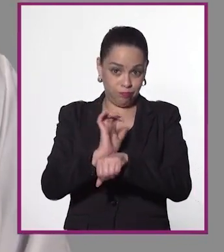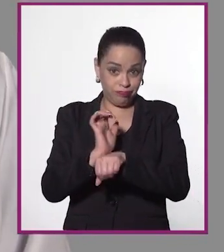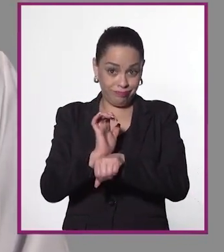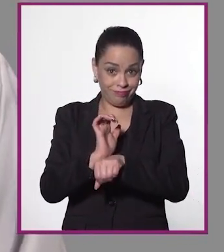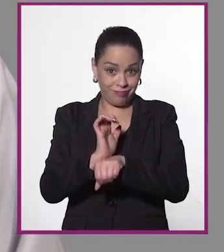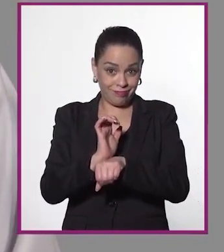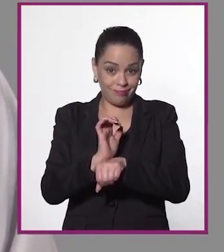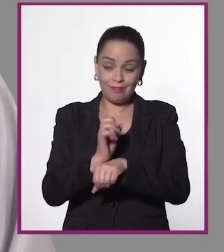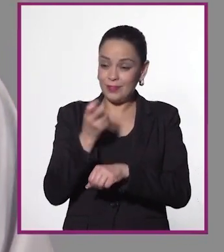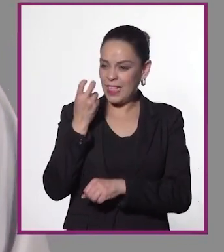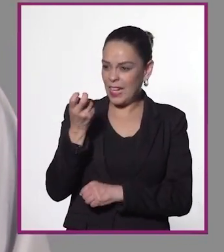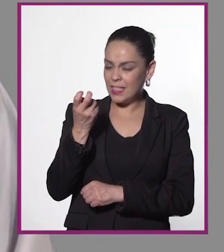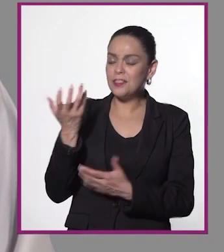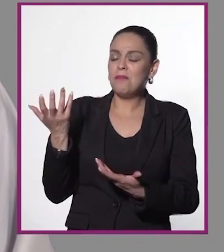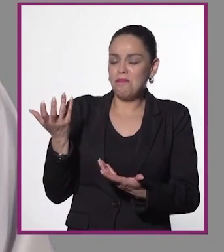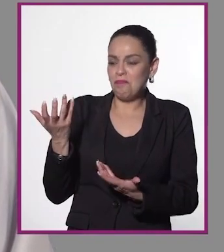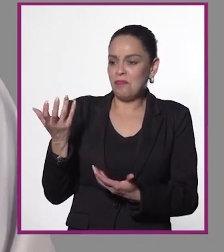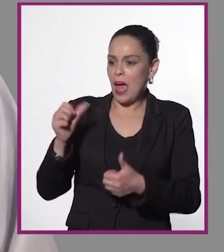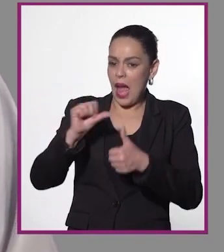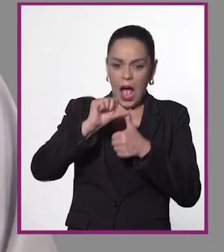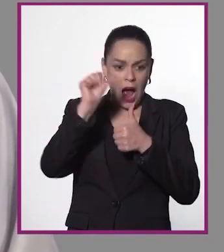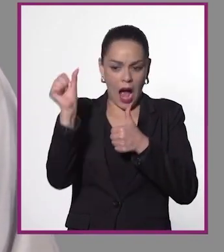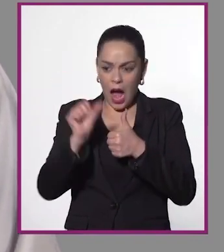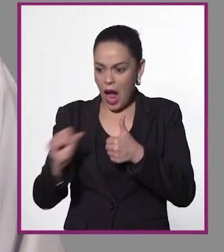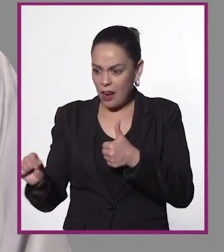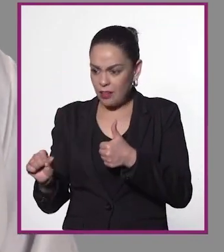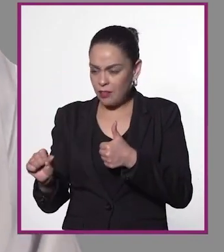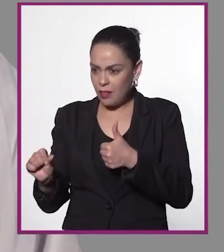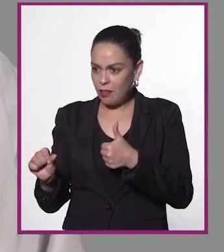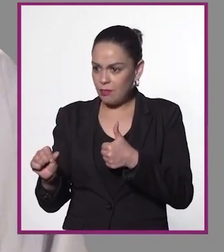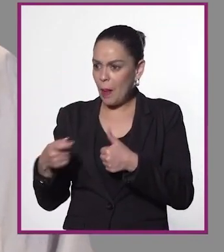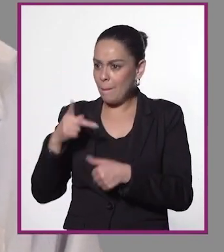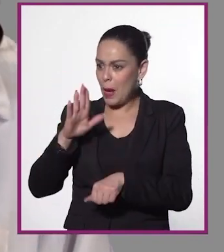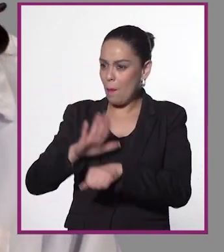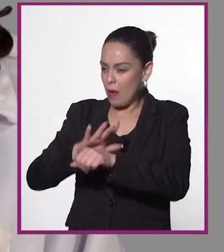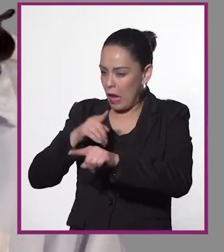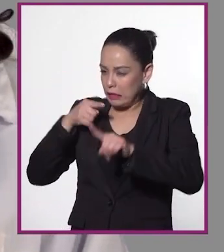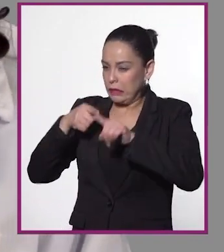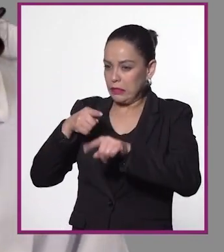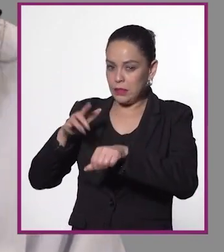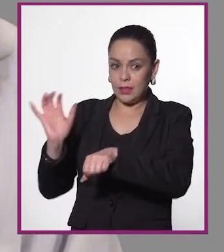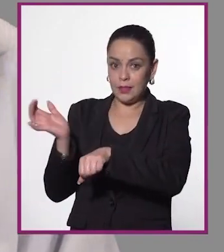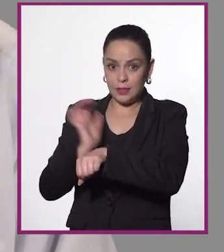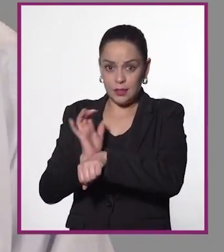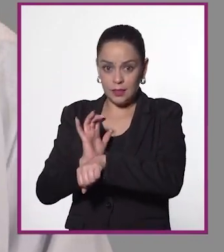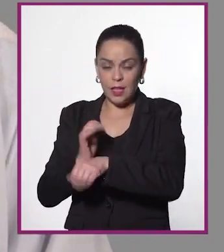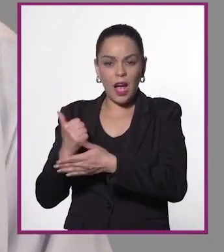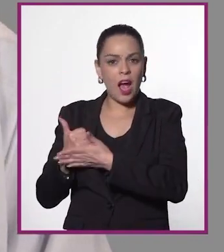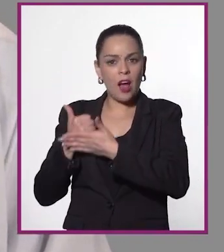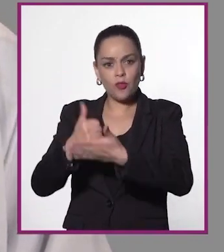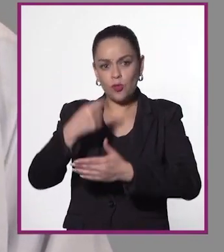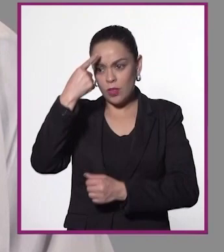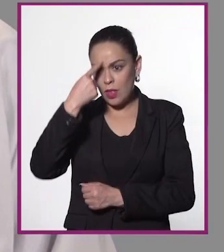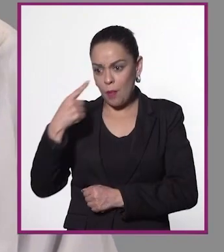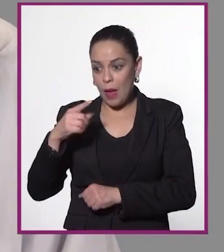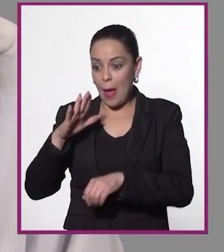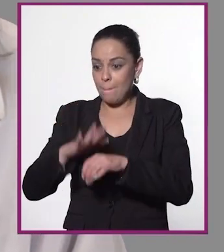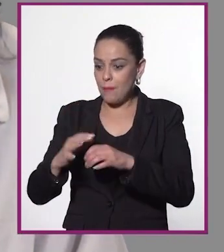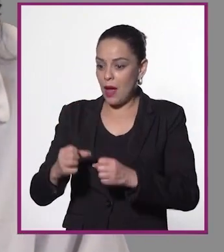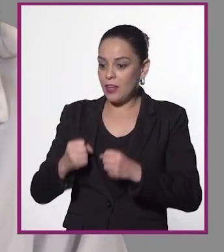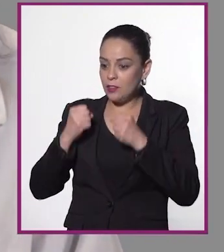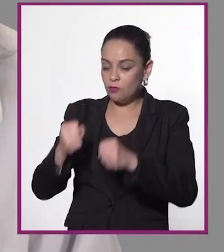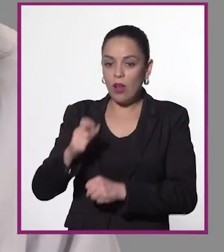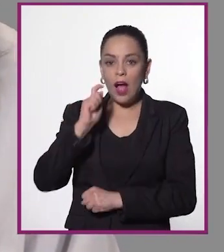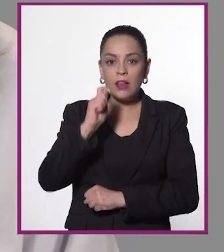que la semiótica en cualquier arte, pero especialmente en el cine, puede ayudar a reforzar los mensajes que hay en